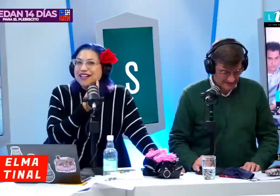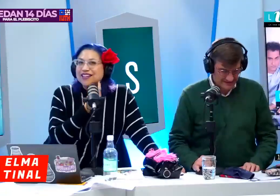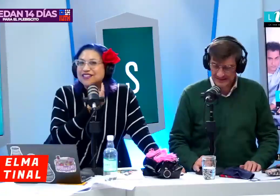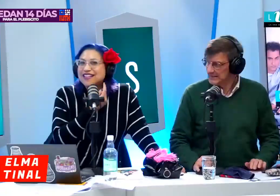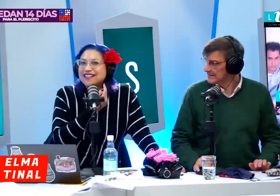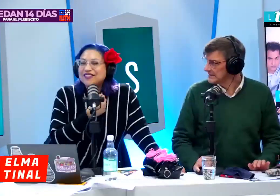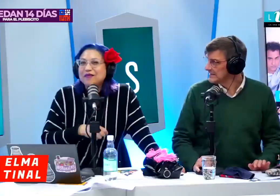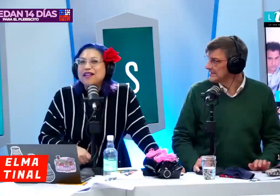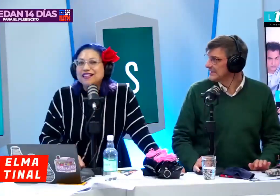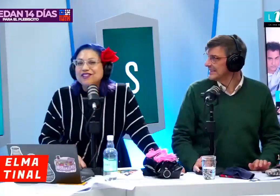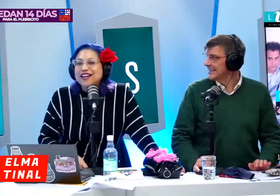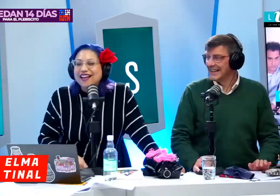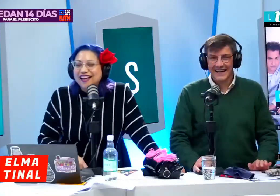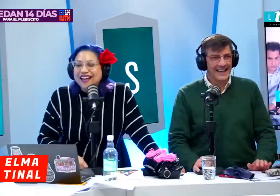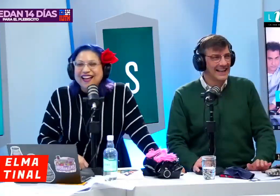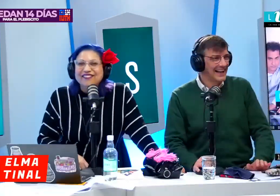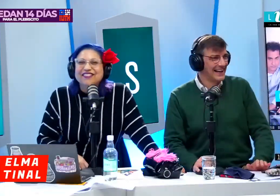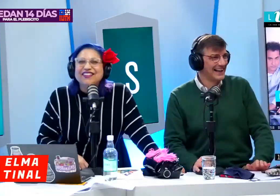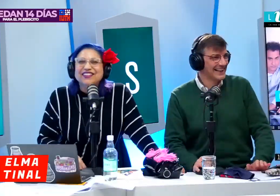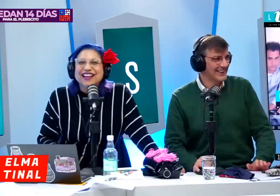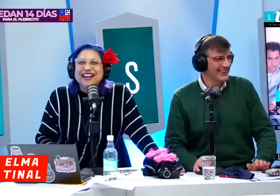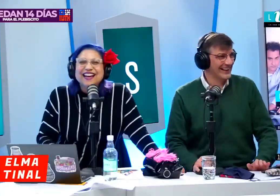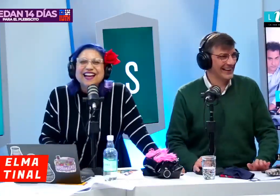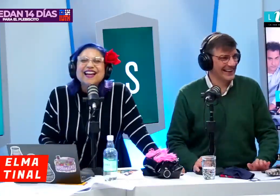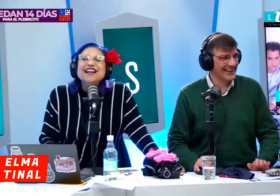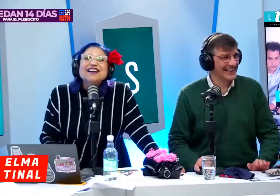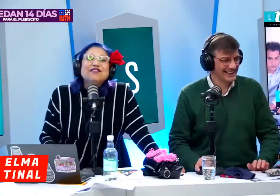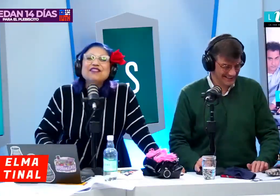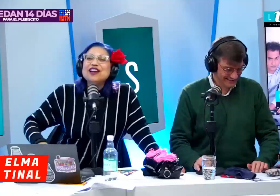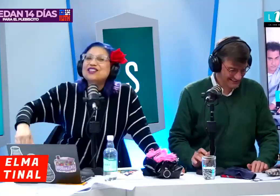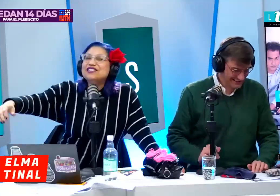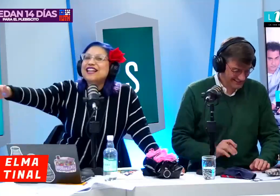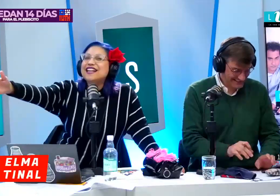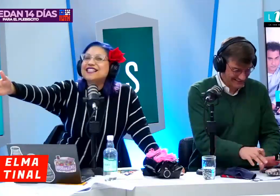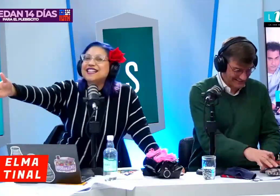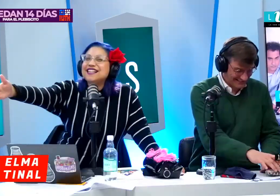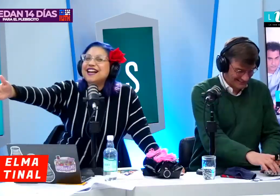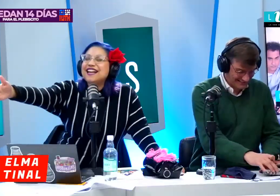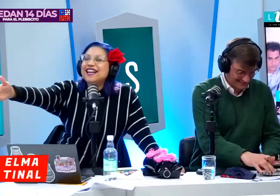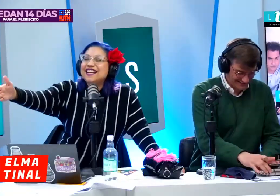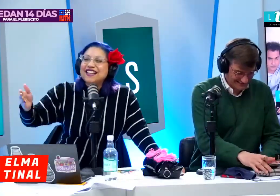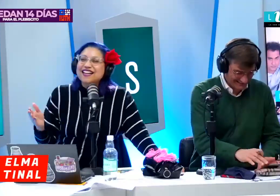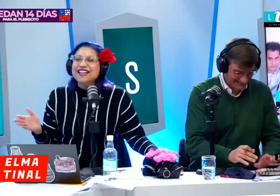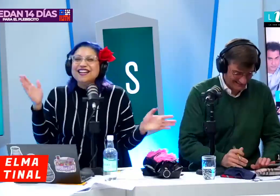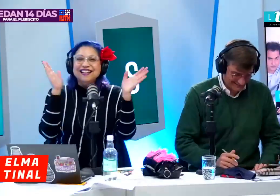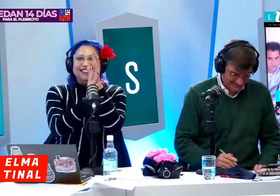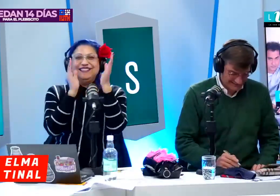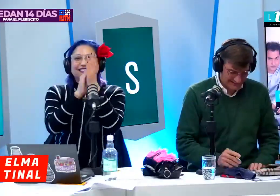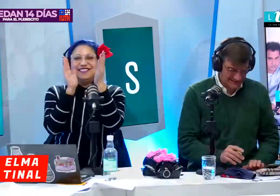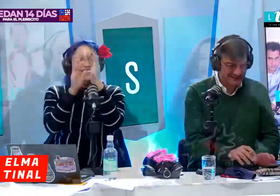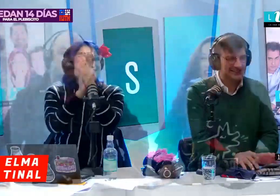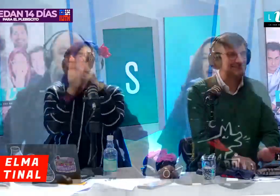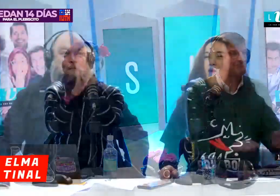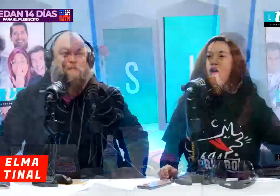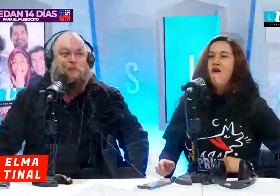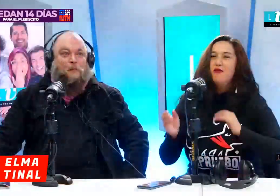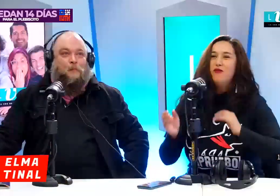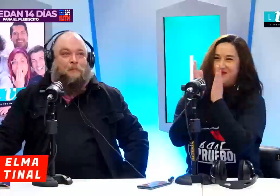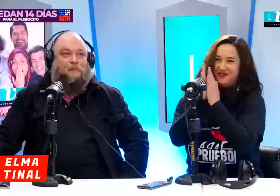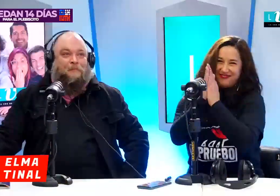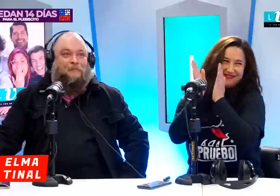Sí, me puse la rosa ahí, viste, me la trajo la Fabiola. Fabiola González, la chinganera que está aquí.